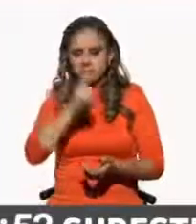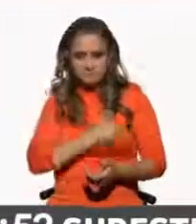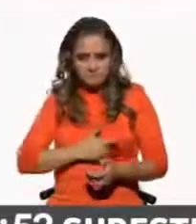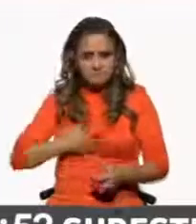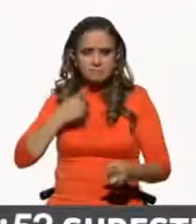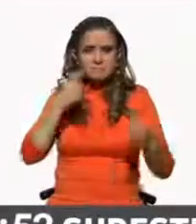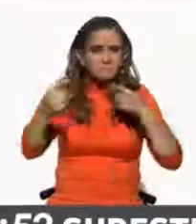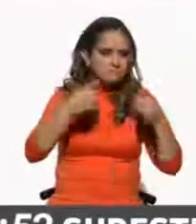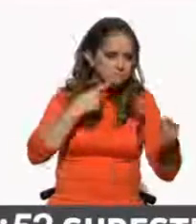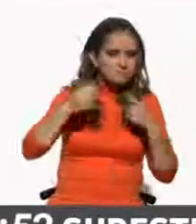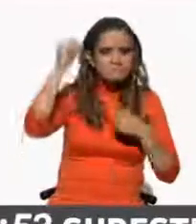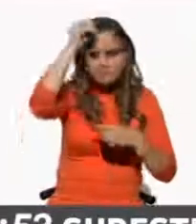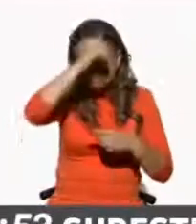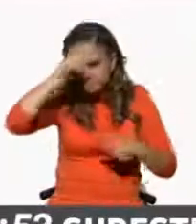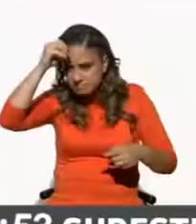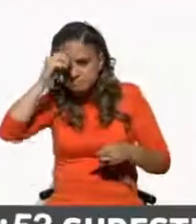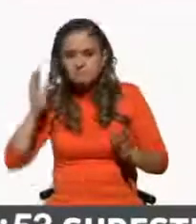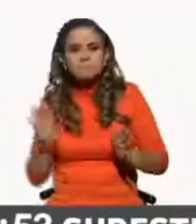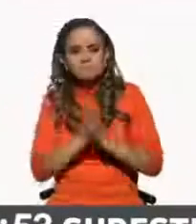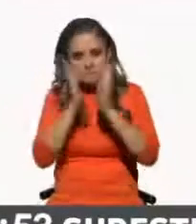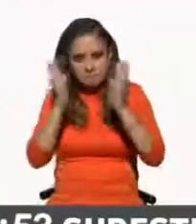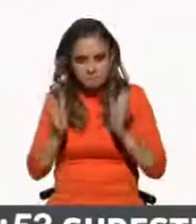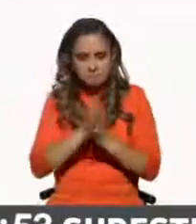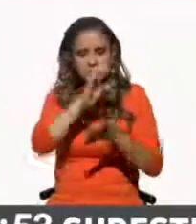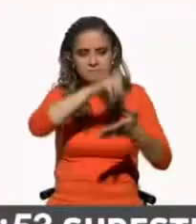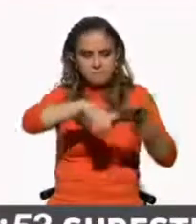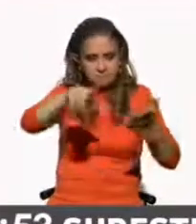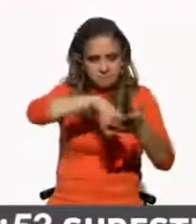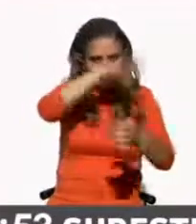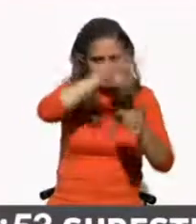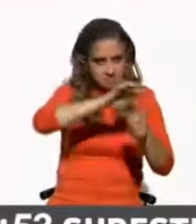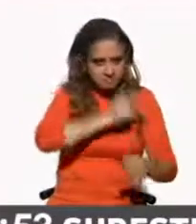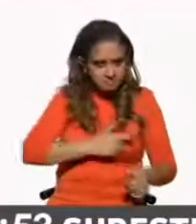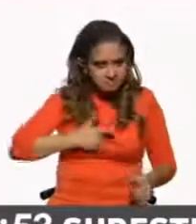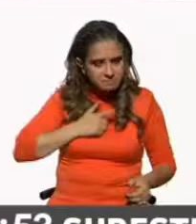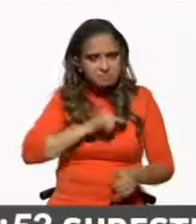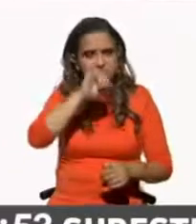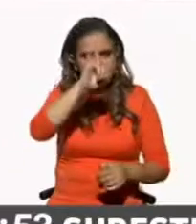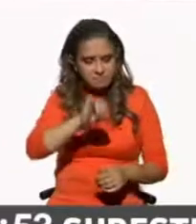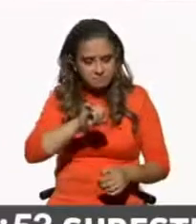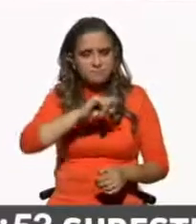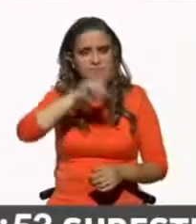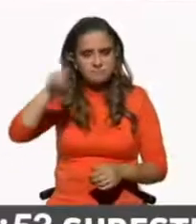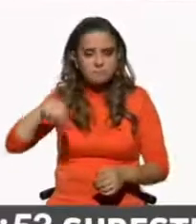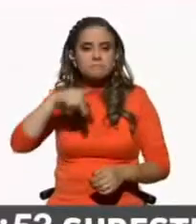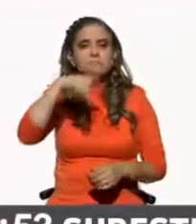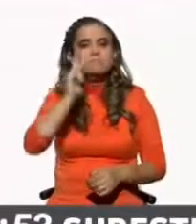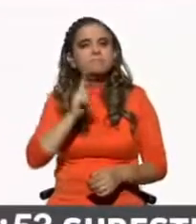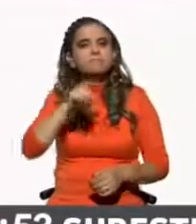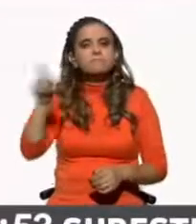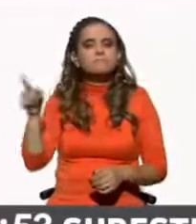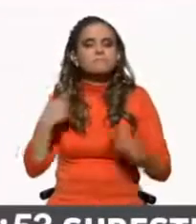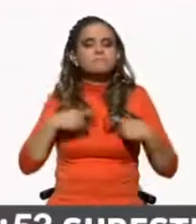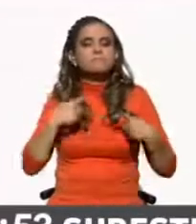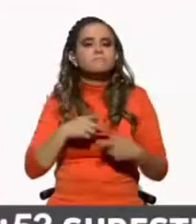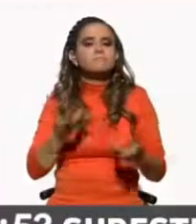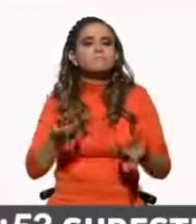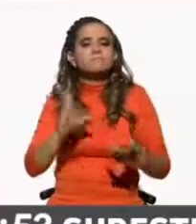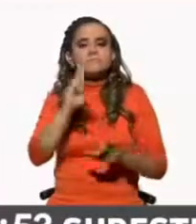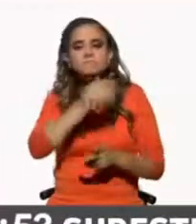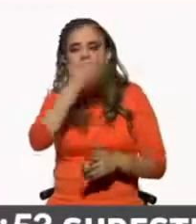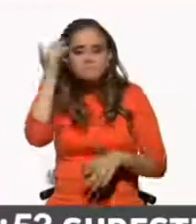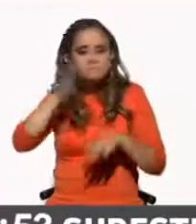gusta opinar, participar también en los procesos electorales. Estamos involucrados, sí, pero con datos básicos